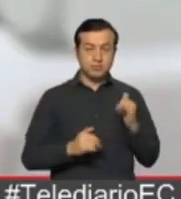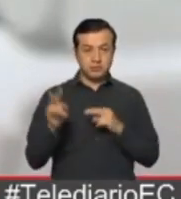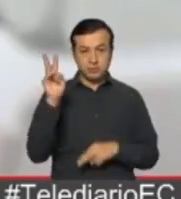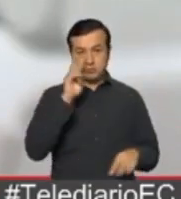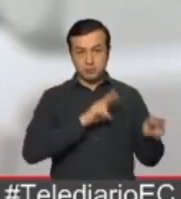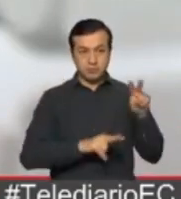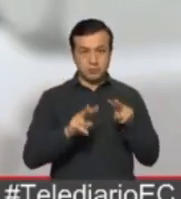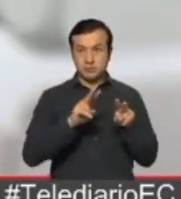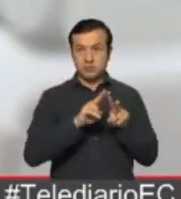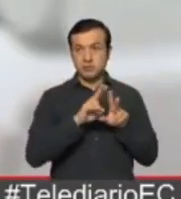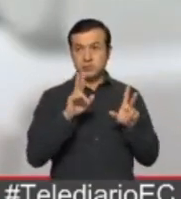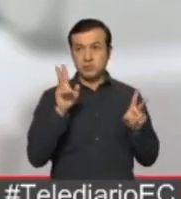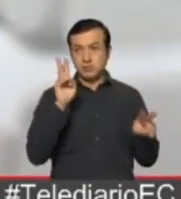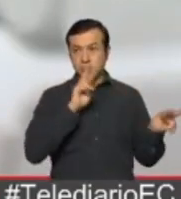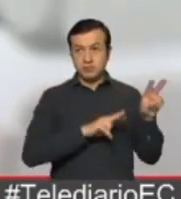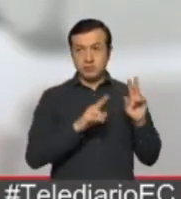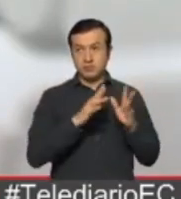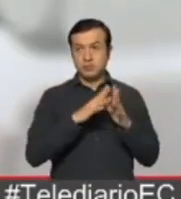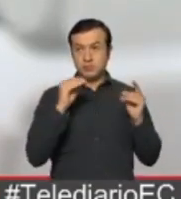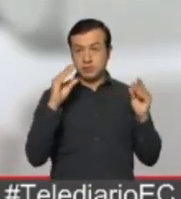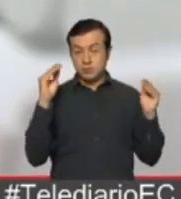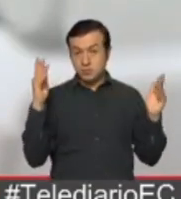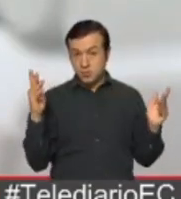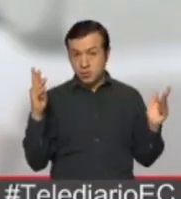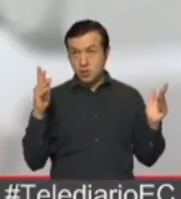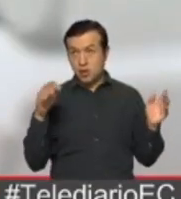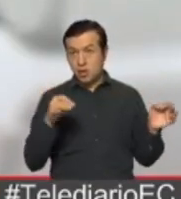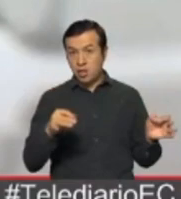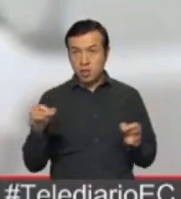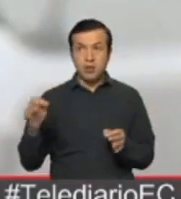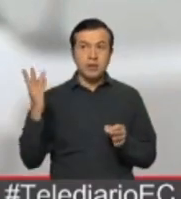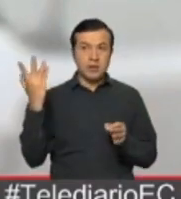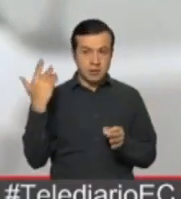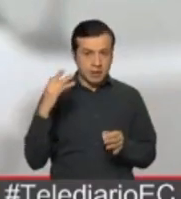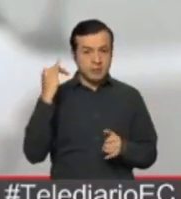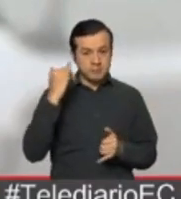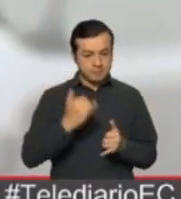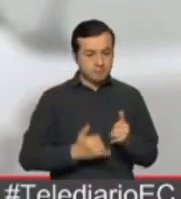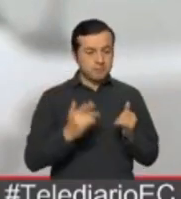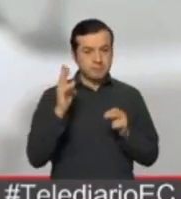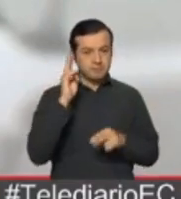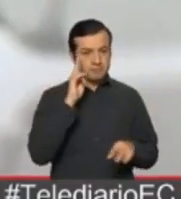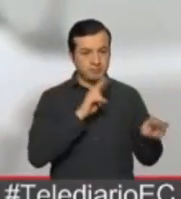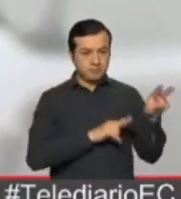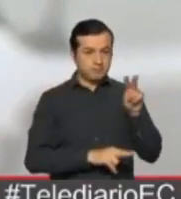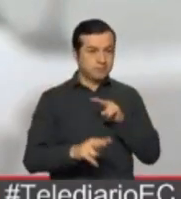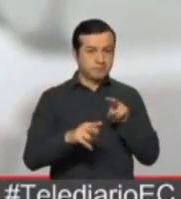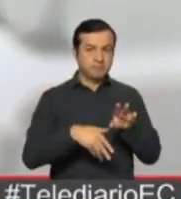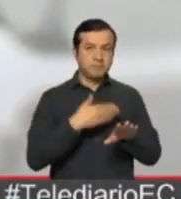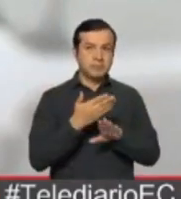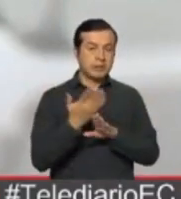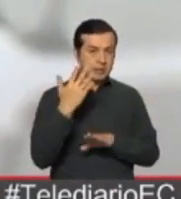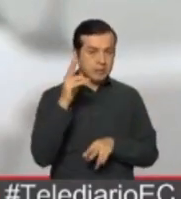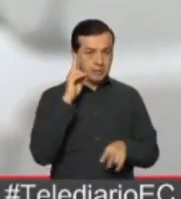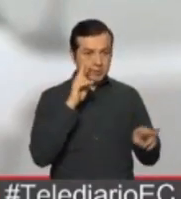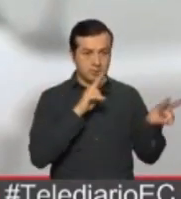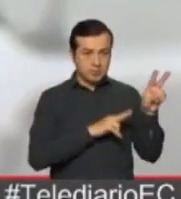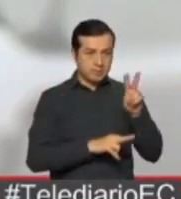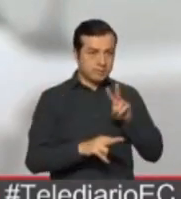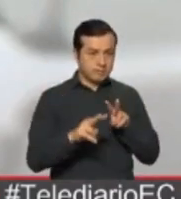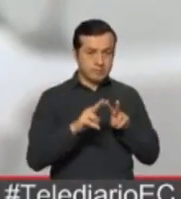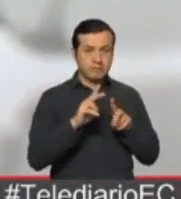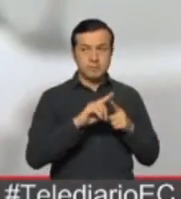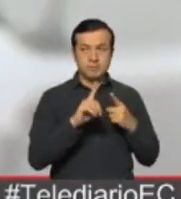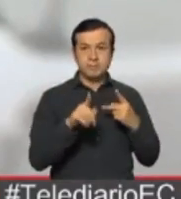análisis en exceso de análisis genera la parálisis entonces estamos con los correspondientes análisis de lo que lo acabo de indicar hace unos minutos